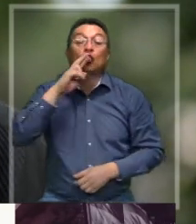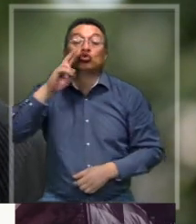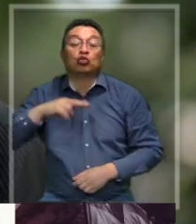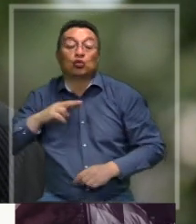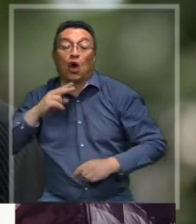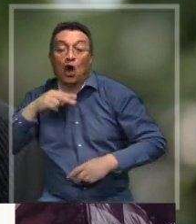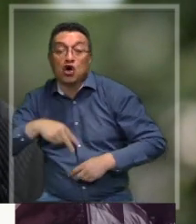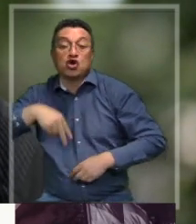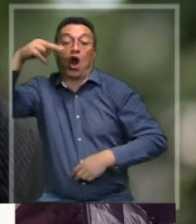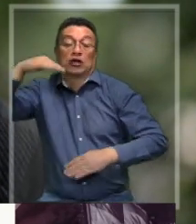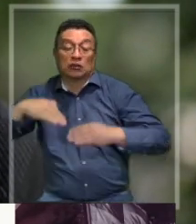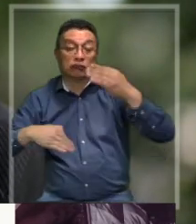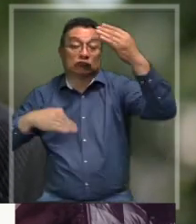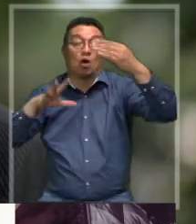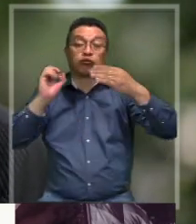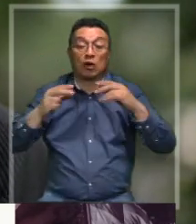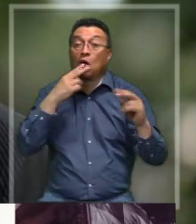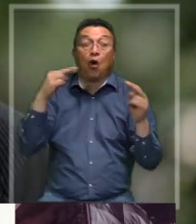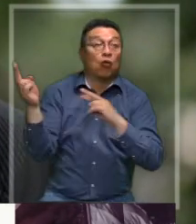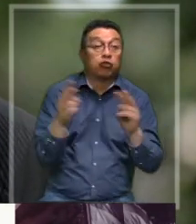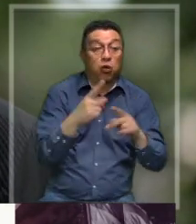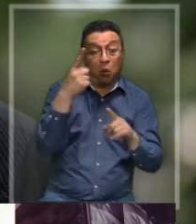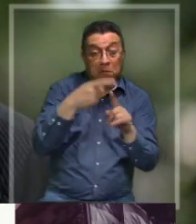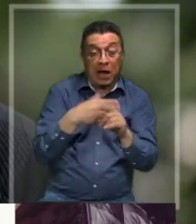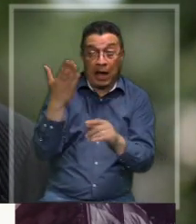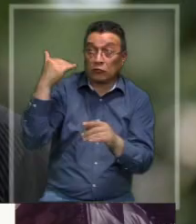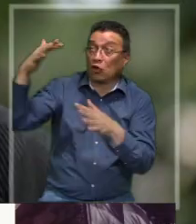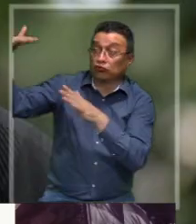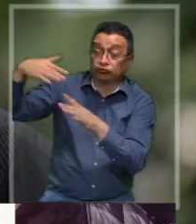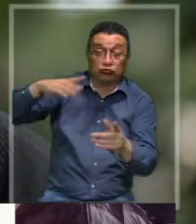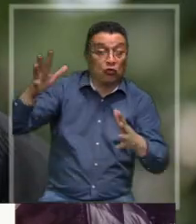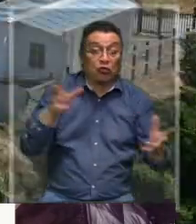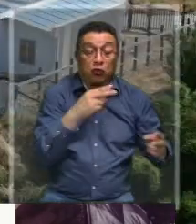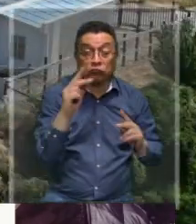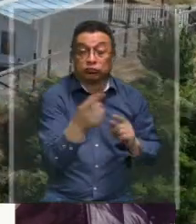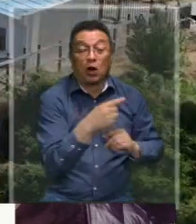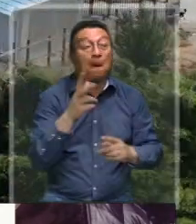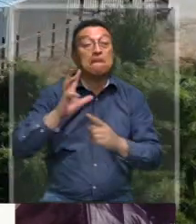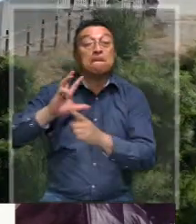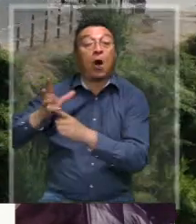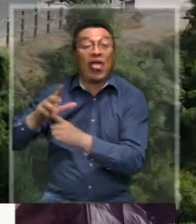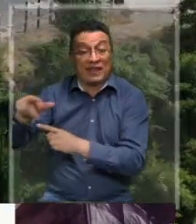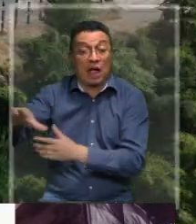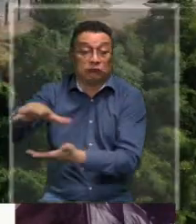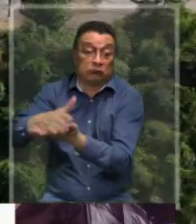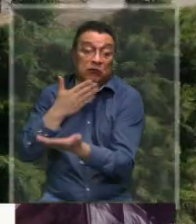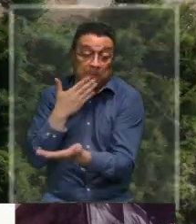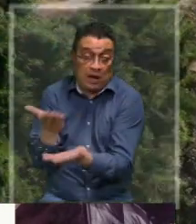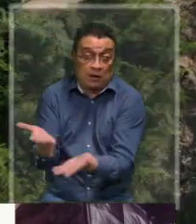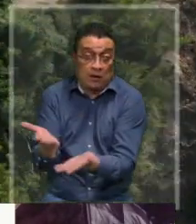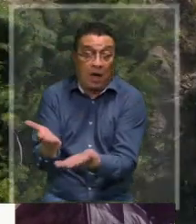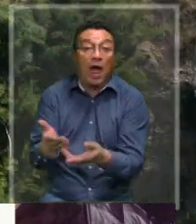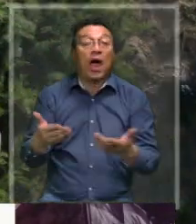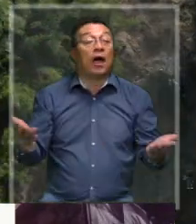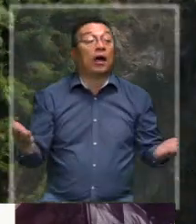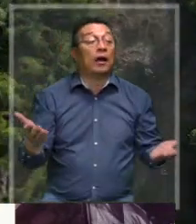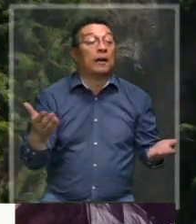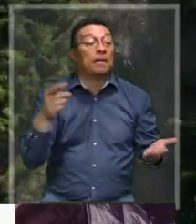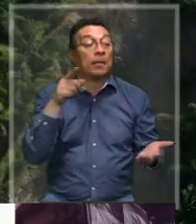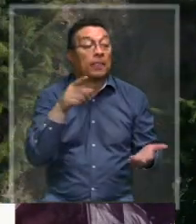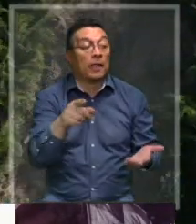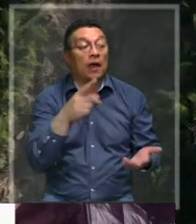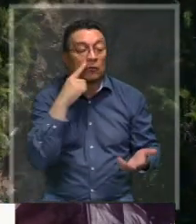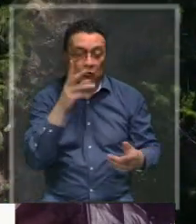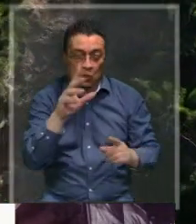Este tema puede ser Puelche, como ocurrió hace un mes atrás, aquí en el sector de Molina. Por lo tanto, no, tomar